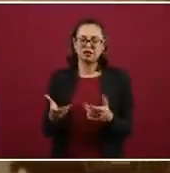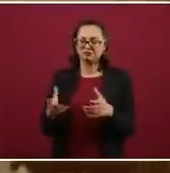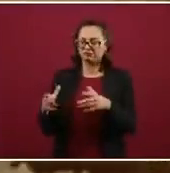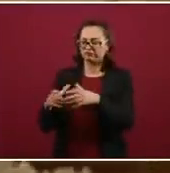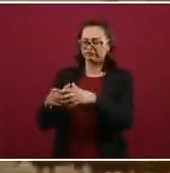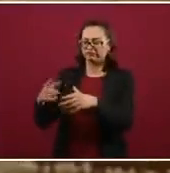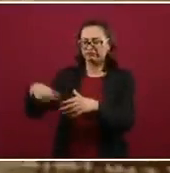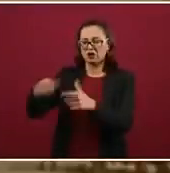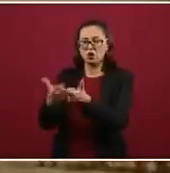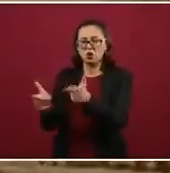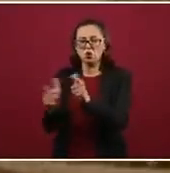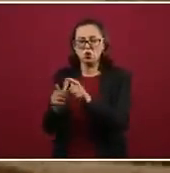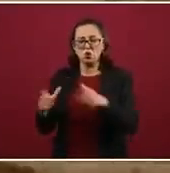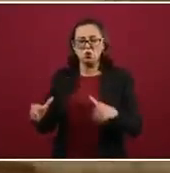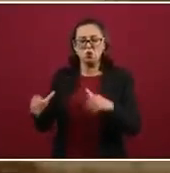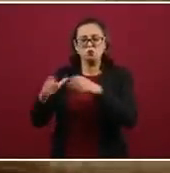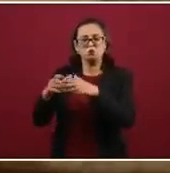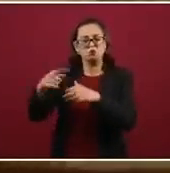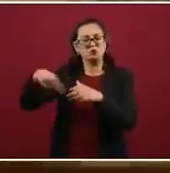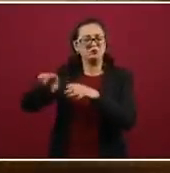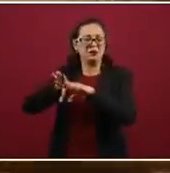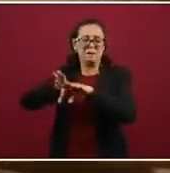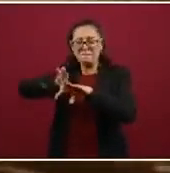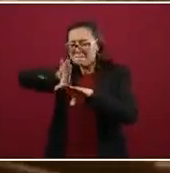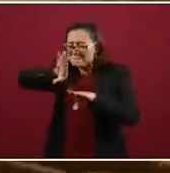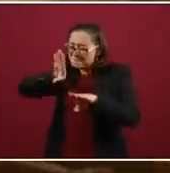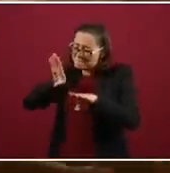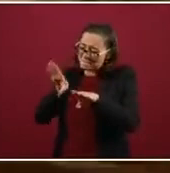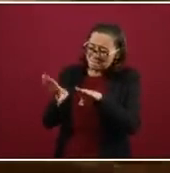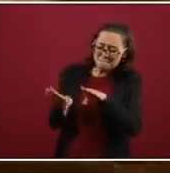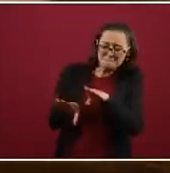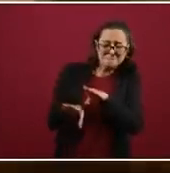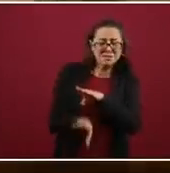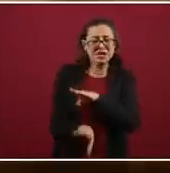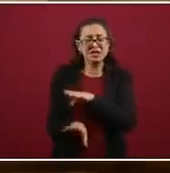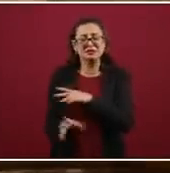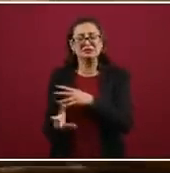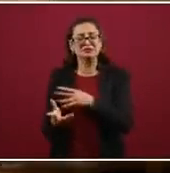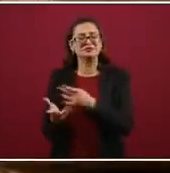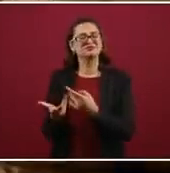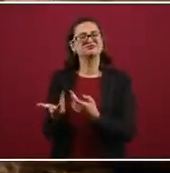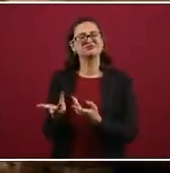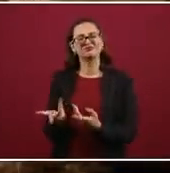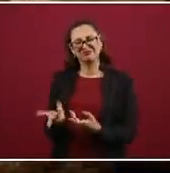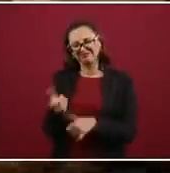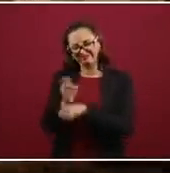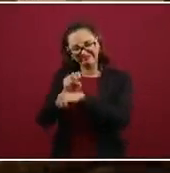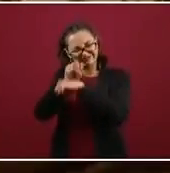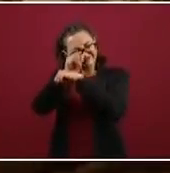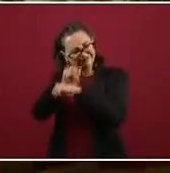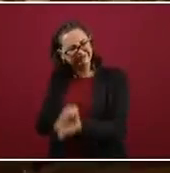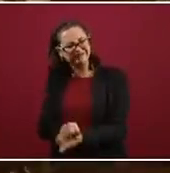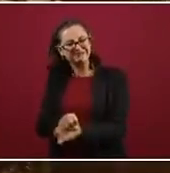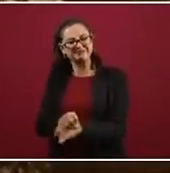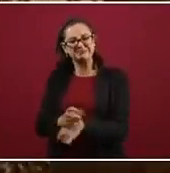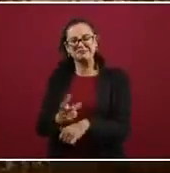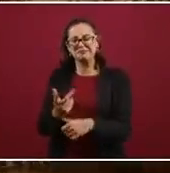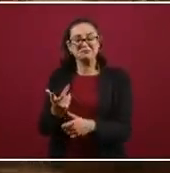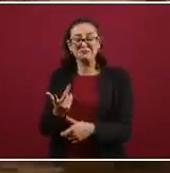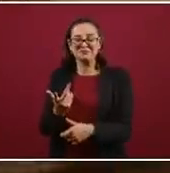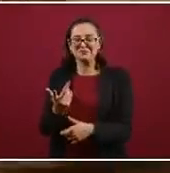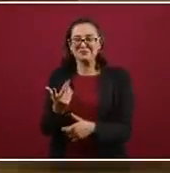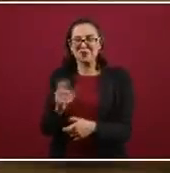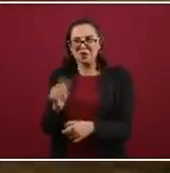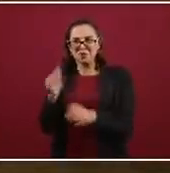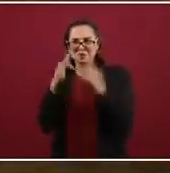de superproletariado en condiciones de esclavitud, no puedes llamarla otra